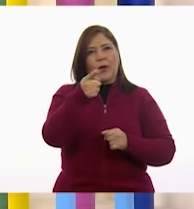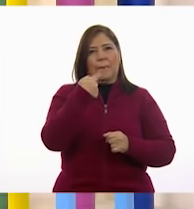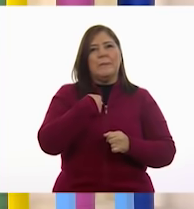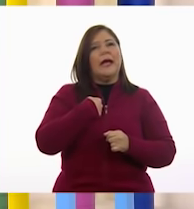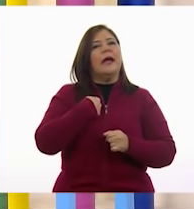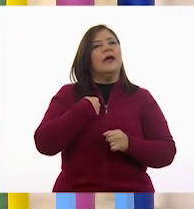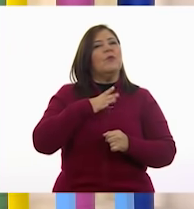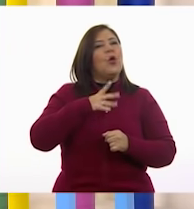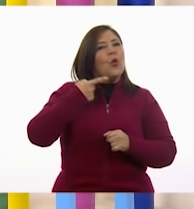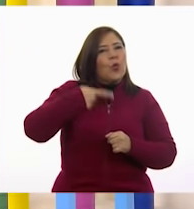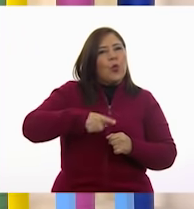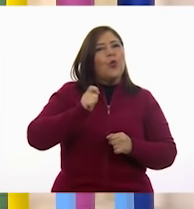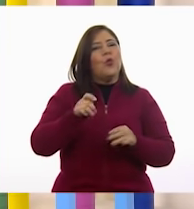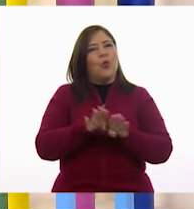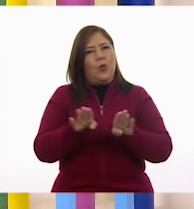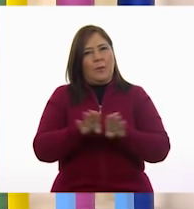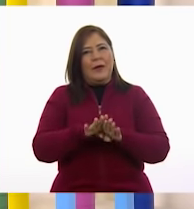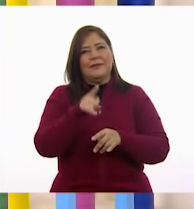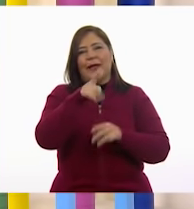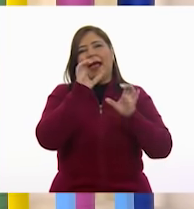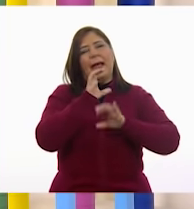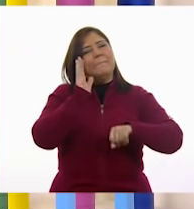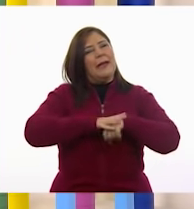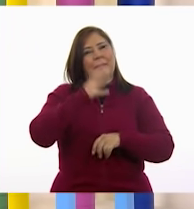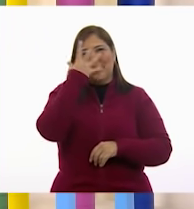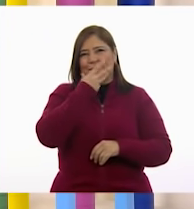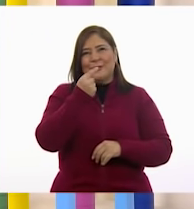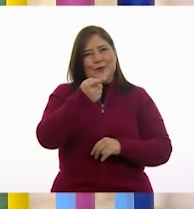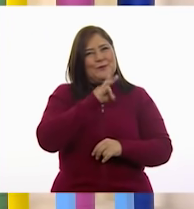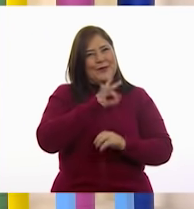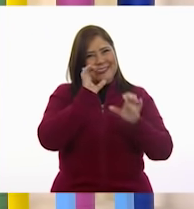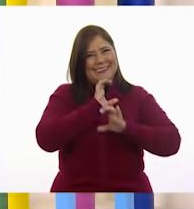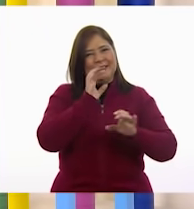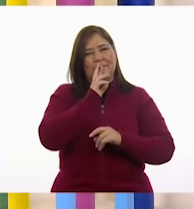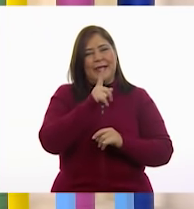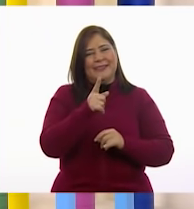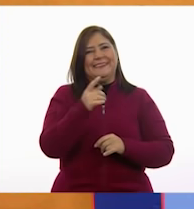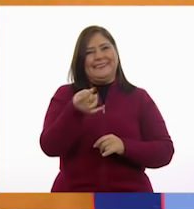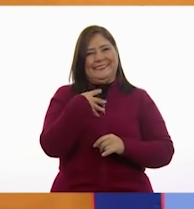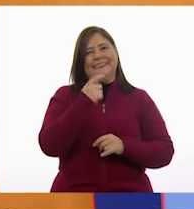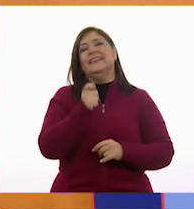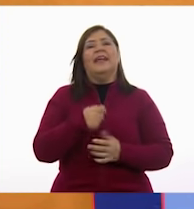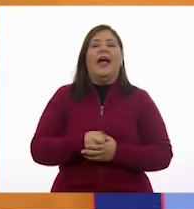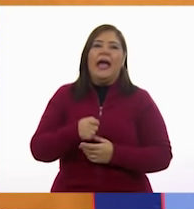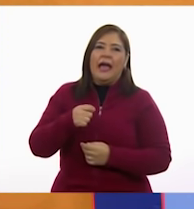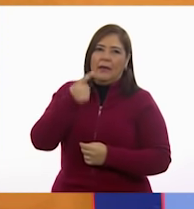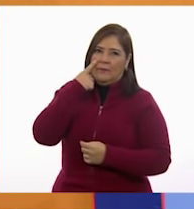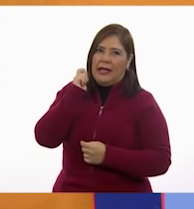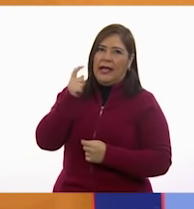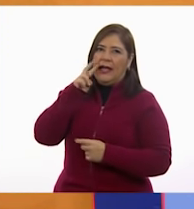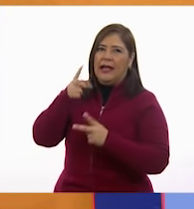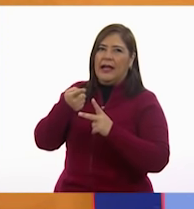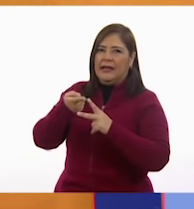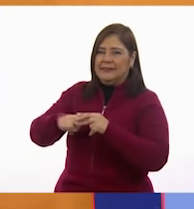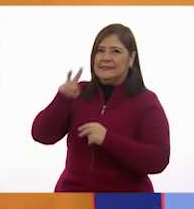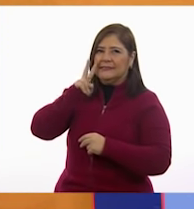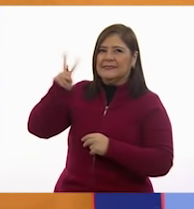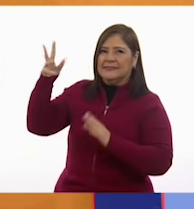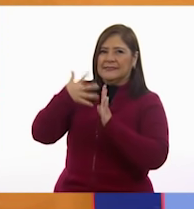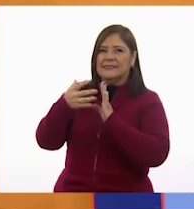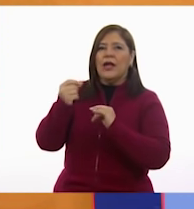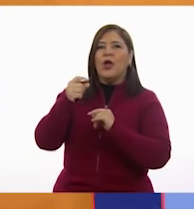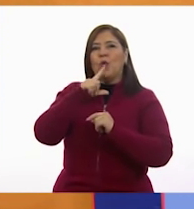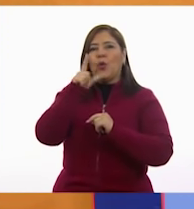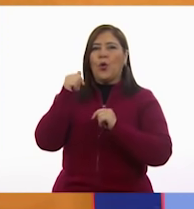tú entonces, y creo que cantas más bonito que yo, entonces tú nos das el tono. Entonces el primer epo es aquí. Epo, y luego con